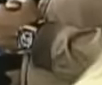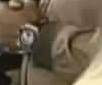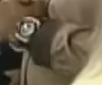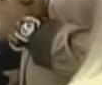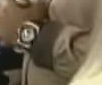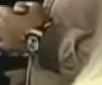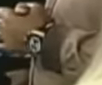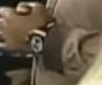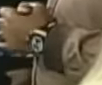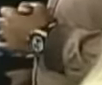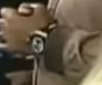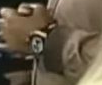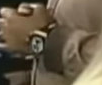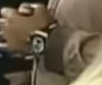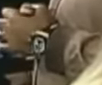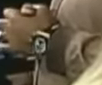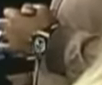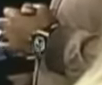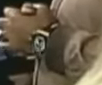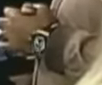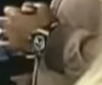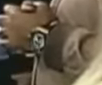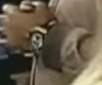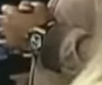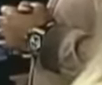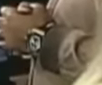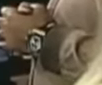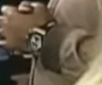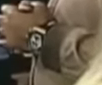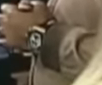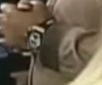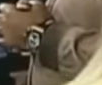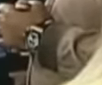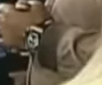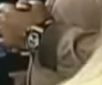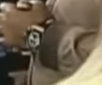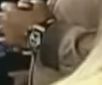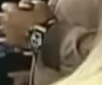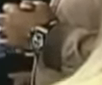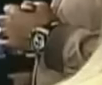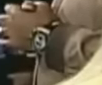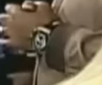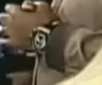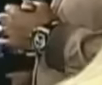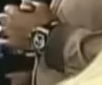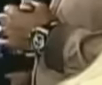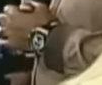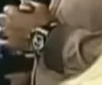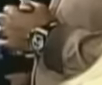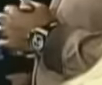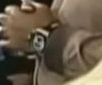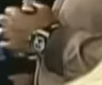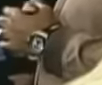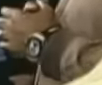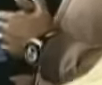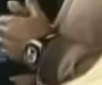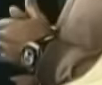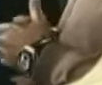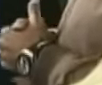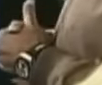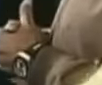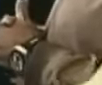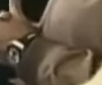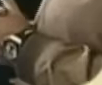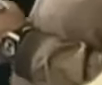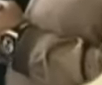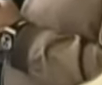en puerta a celebrarse en nuestro país el próximo 28 de julio, se va a garantizar la paz, porque Venezuela cuenta con un pueblo